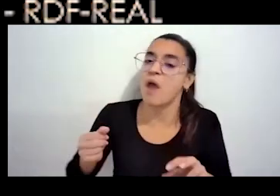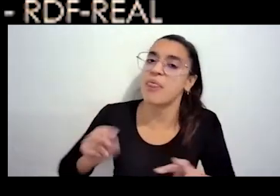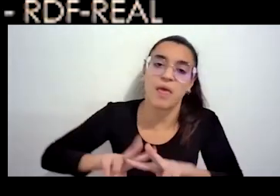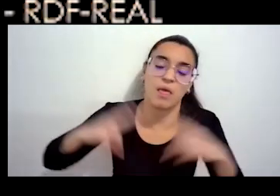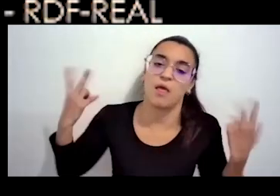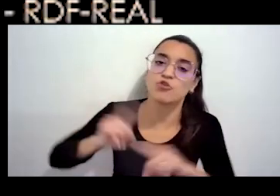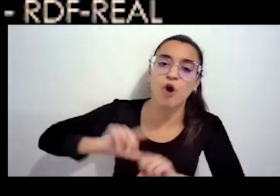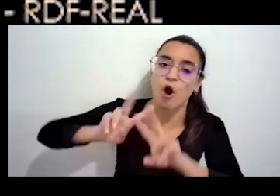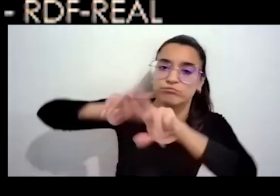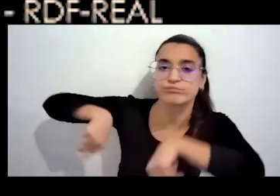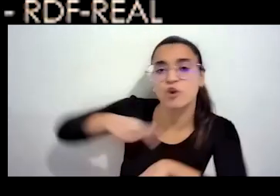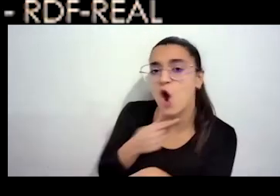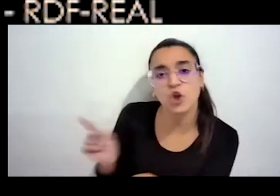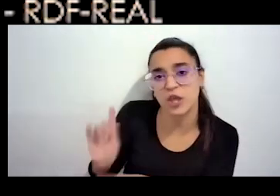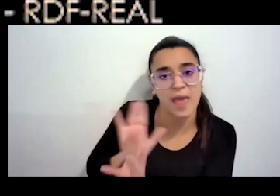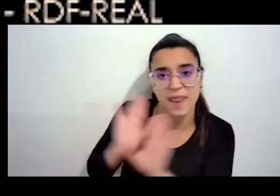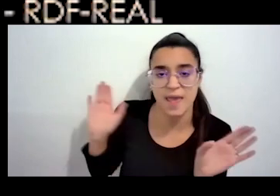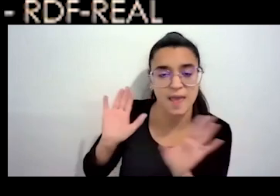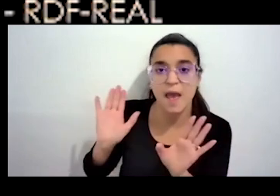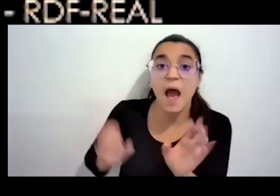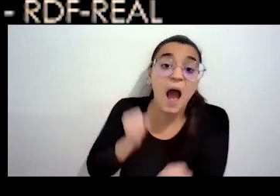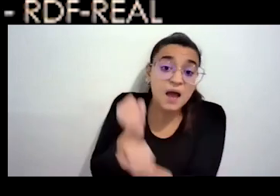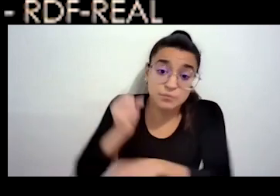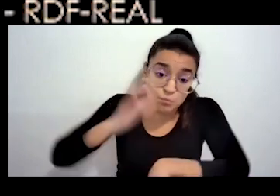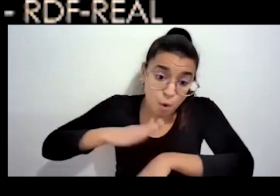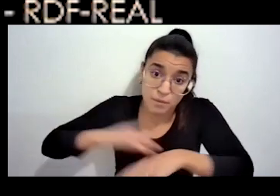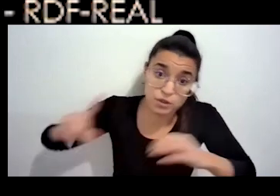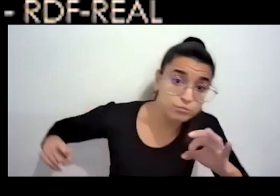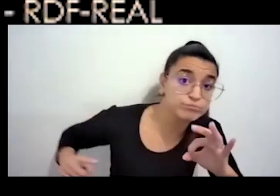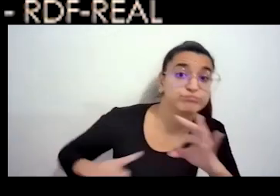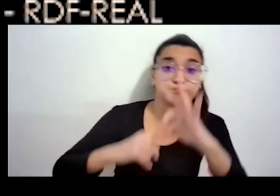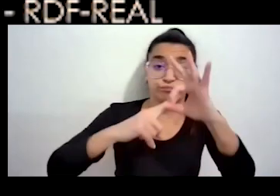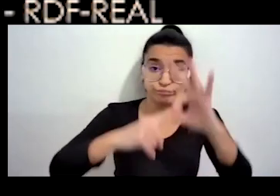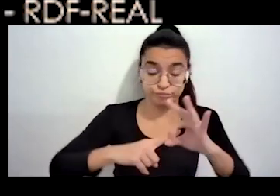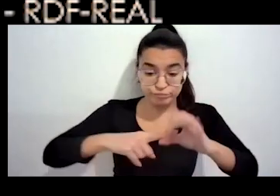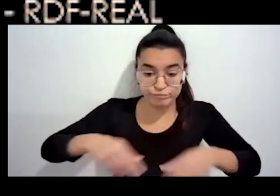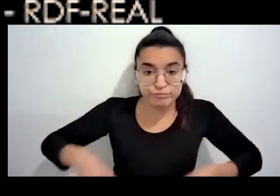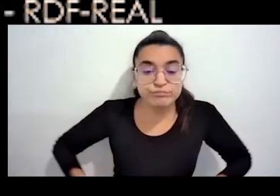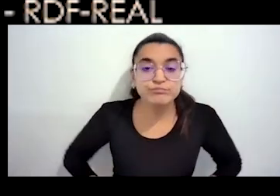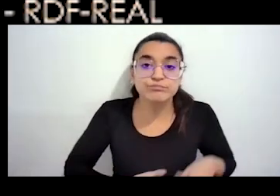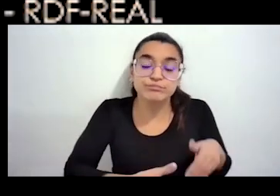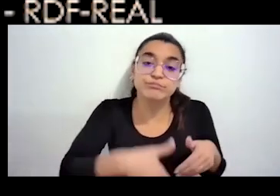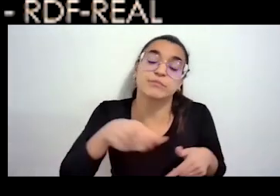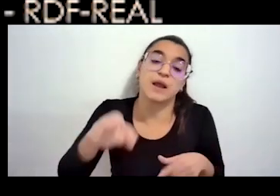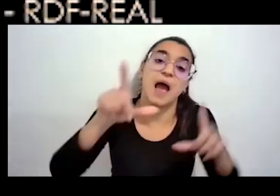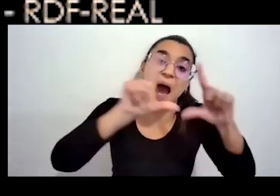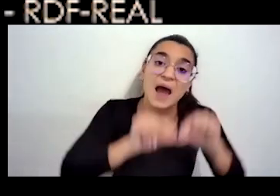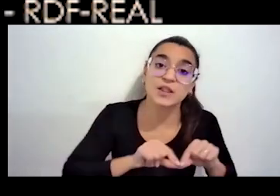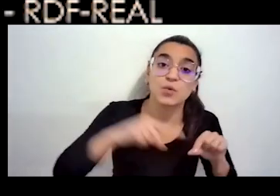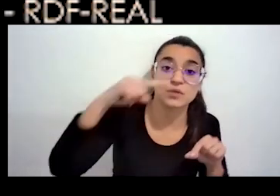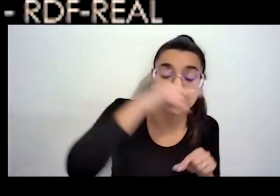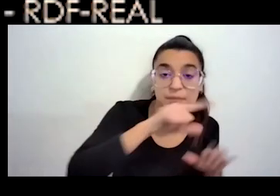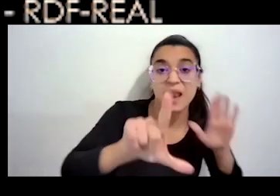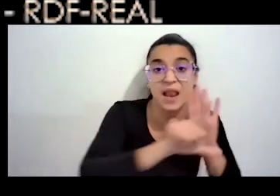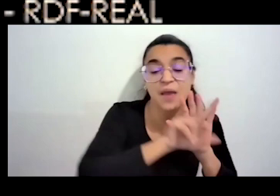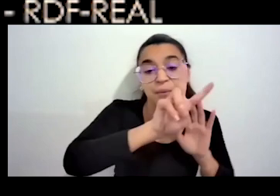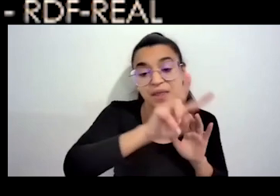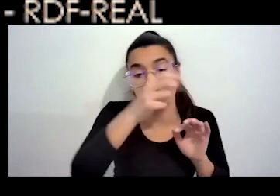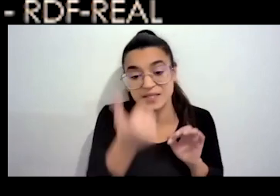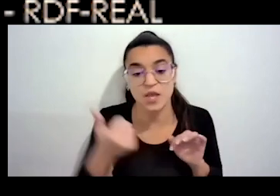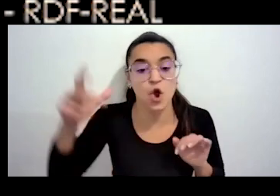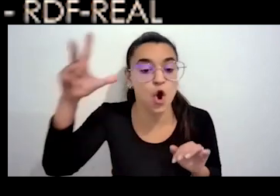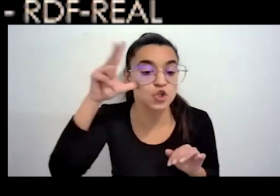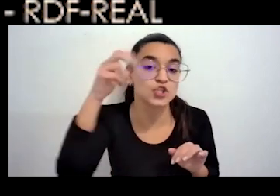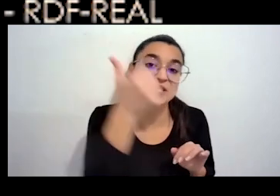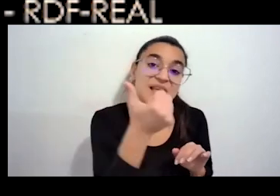consentimiento hasta el momento de la implantación del embrión en los términos del artículo 7º de la Ley 26.862, como